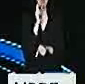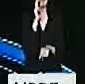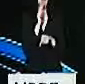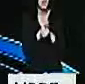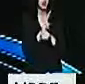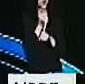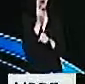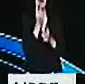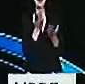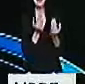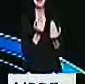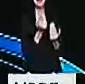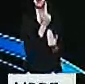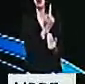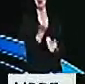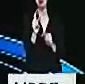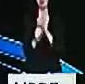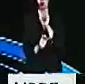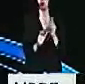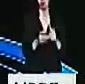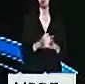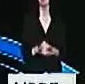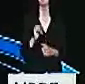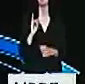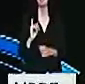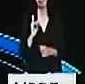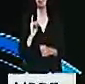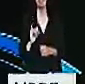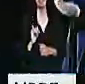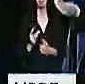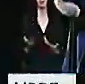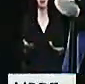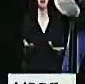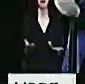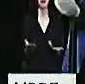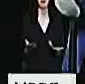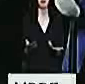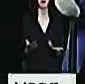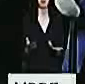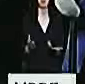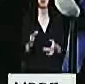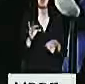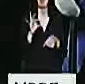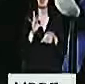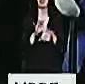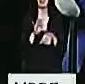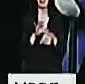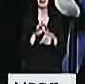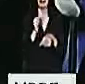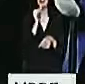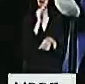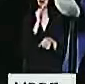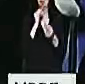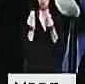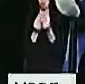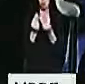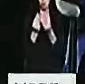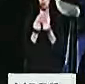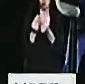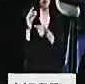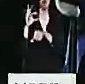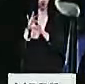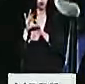es la necesidad del paciente. Pasa quizás cuando no tienes asegurado el cliente, ¿no? Porque a lo mejor en medicina nos faltan tantos especialistas que están saturados, van a tener la